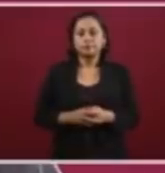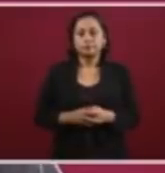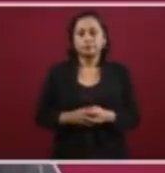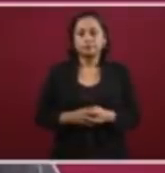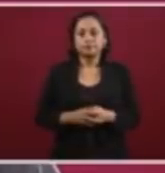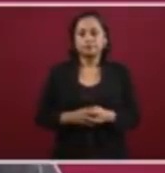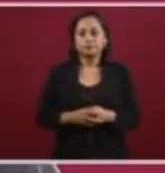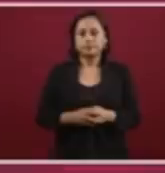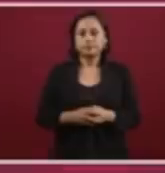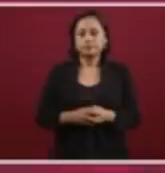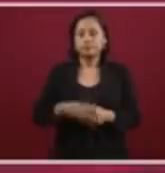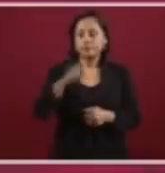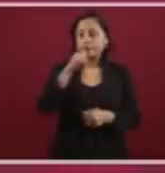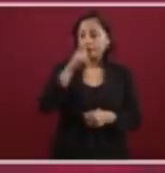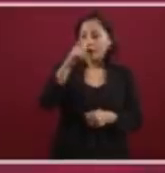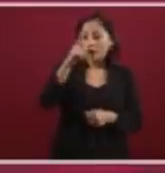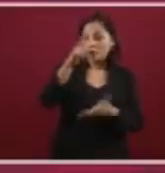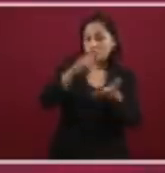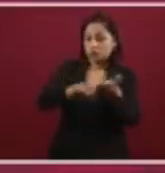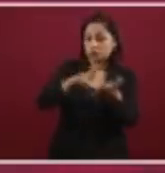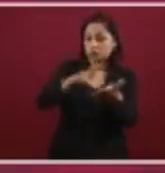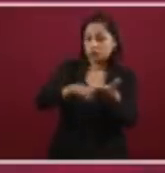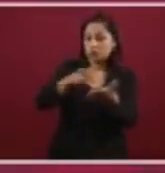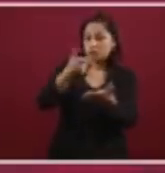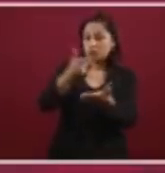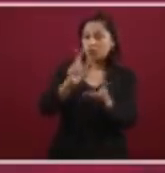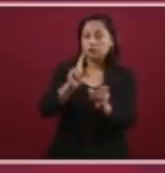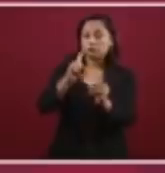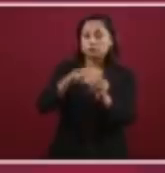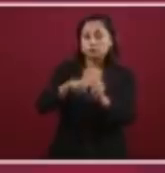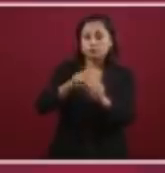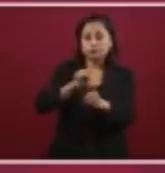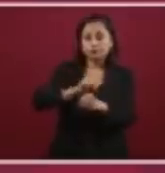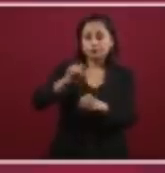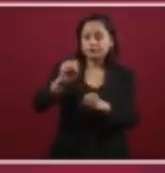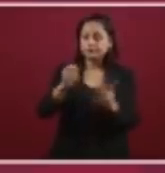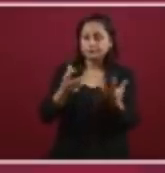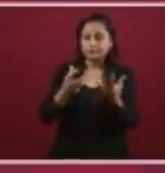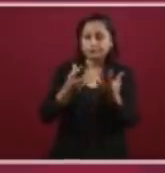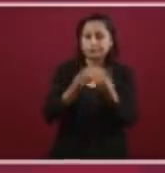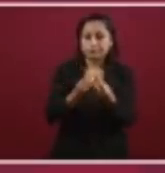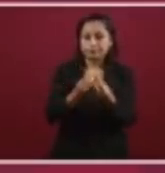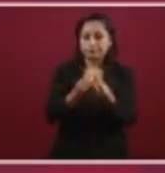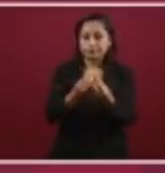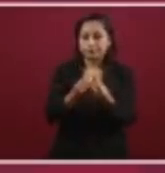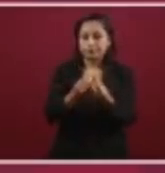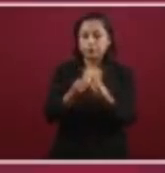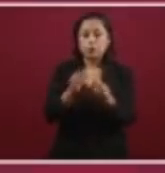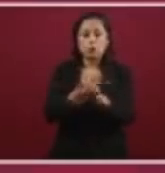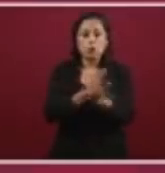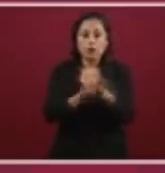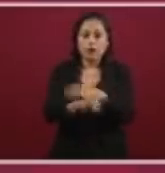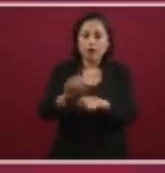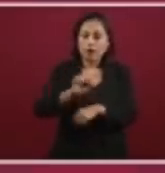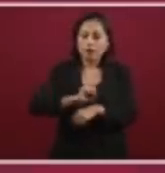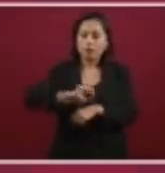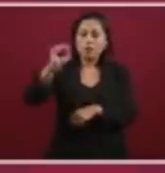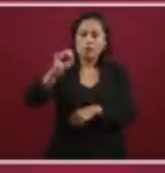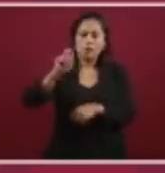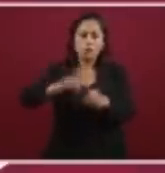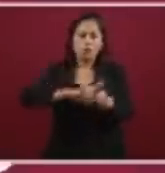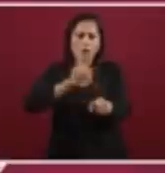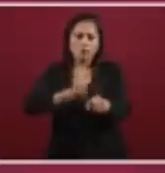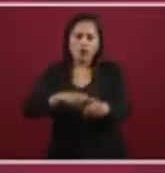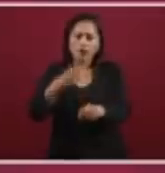el precio de la luz a la inflación si la inflación es 3% anual